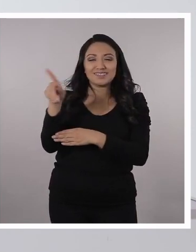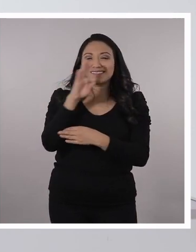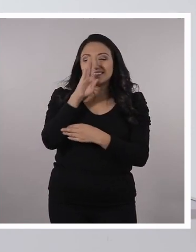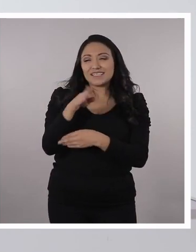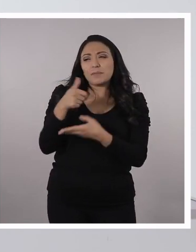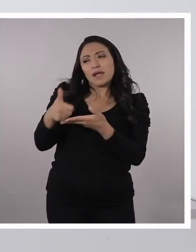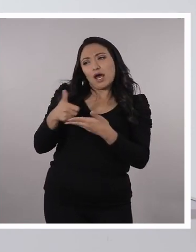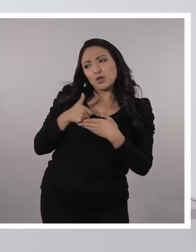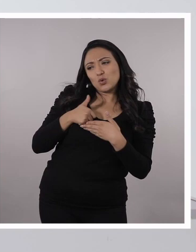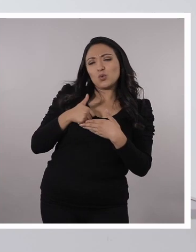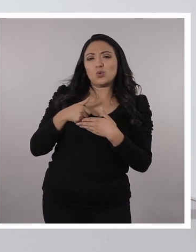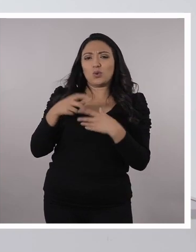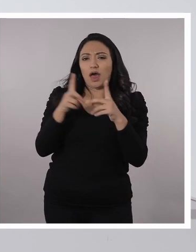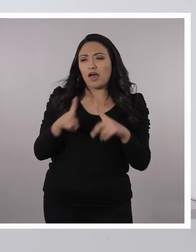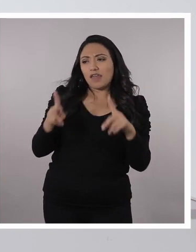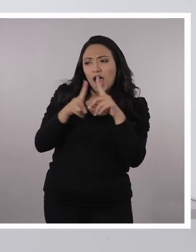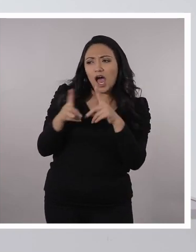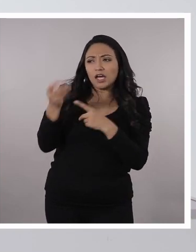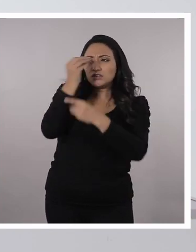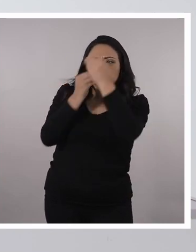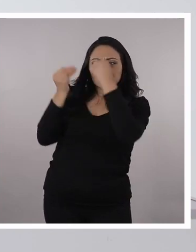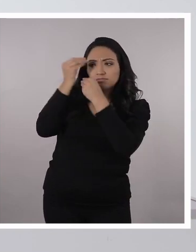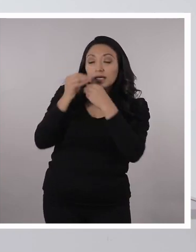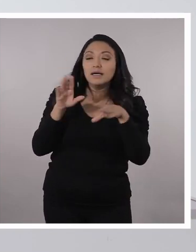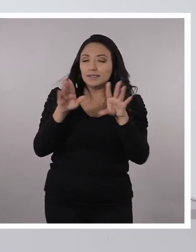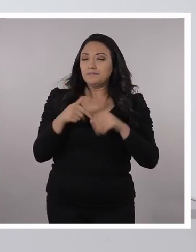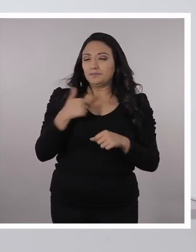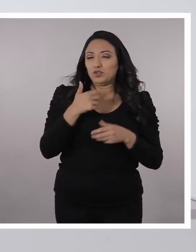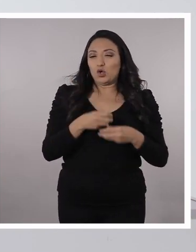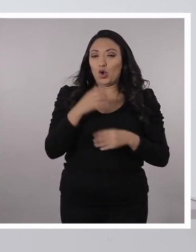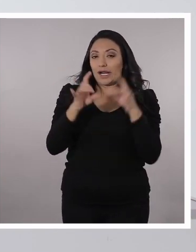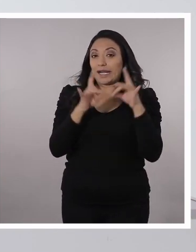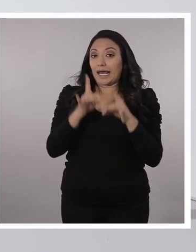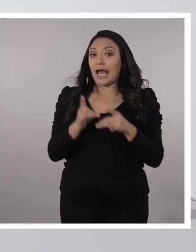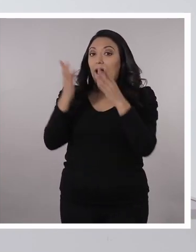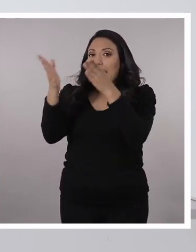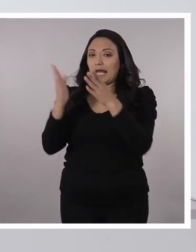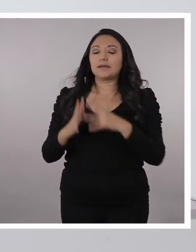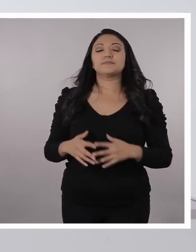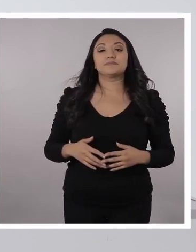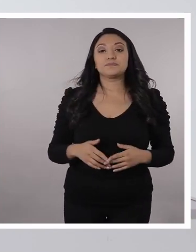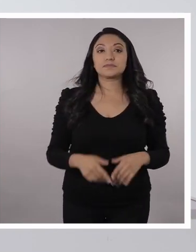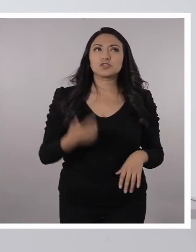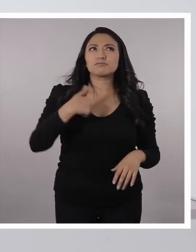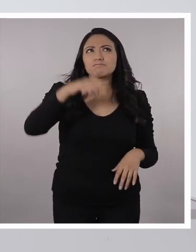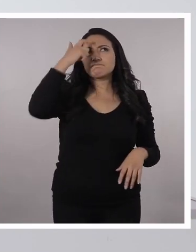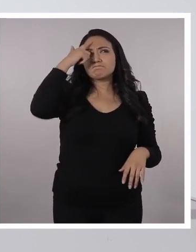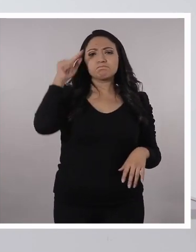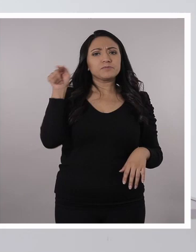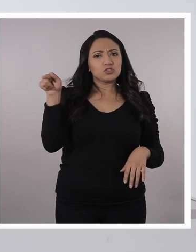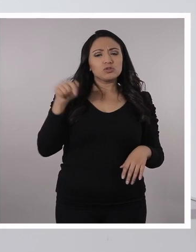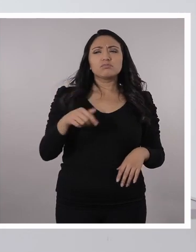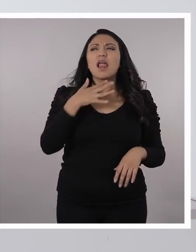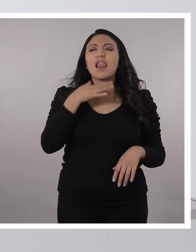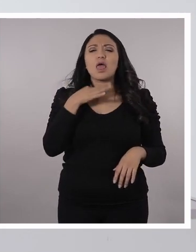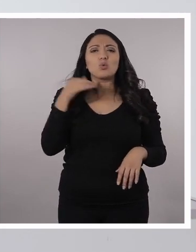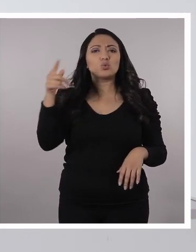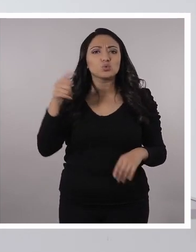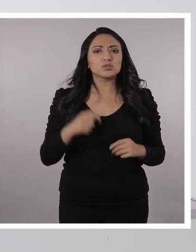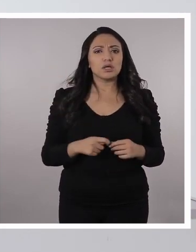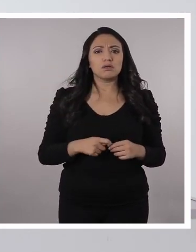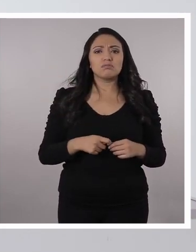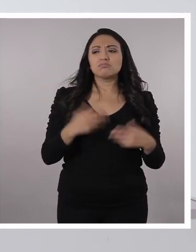como ayudándonos y dándonos datos interesantes, ¿no? Entonces yo pensé en él y en las cosas que